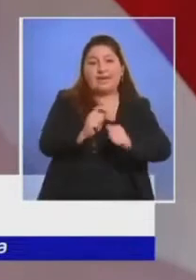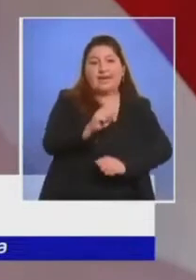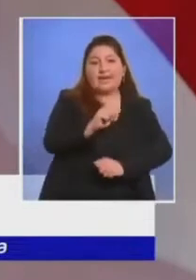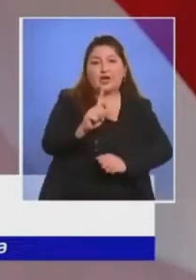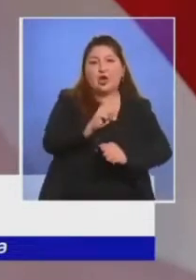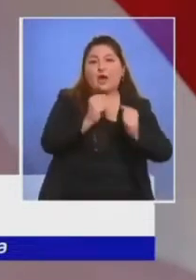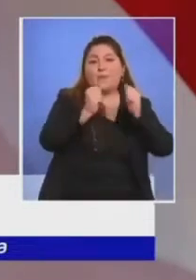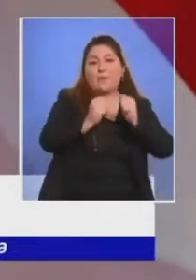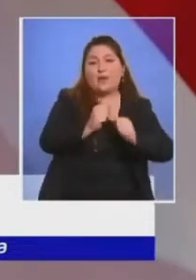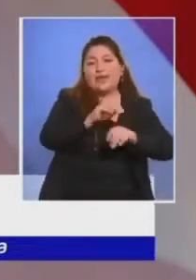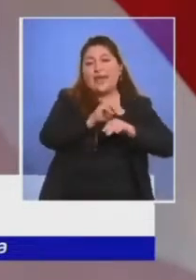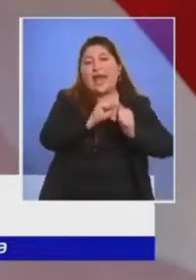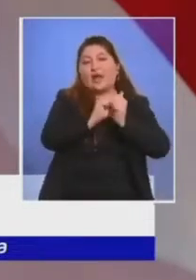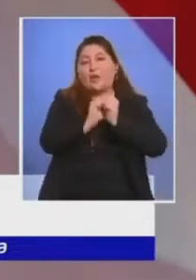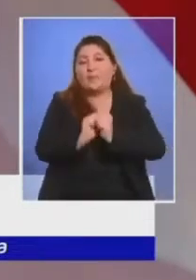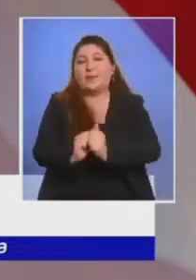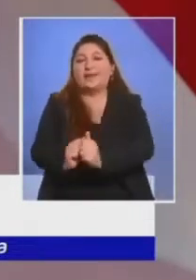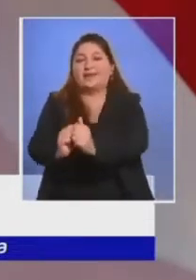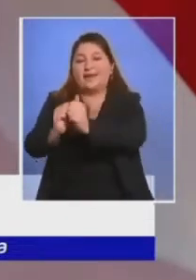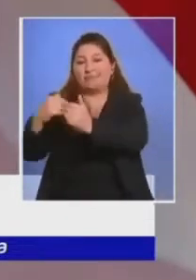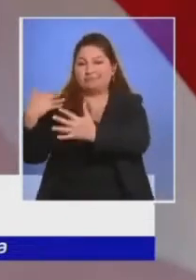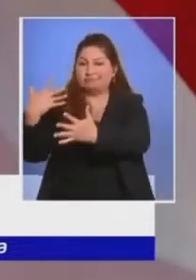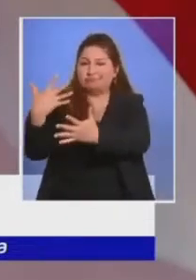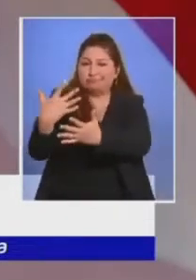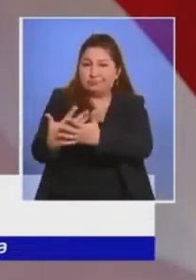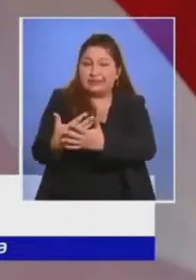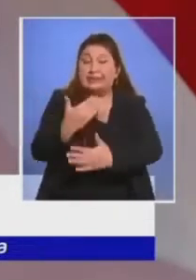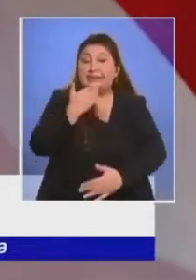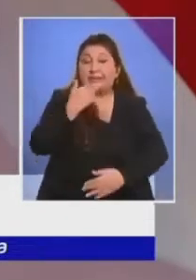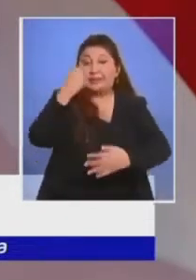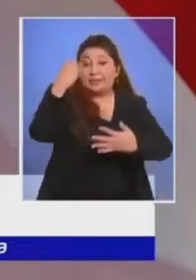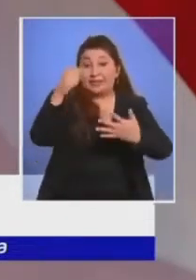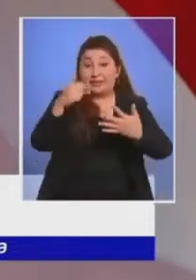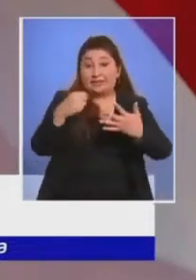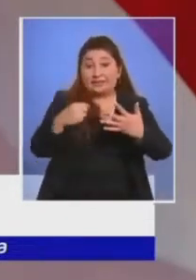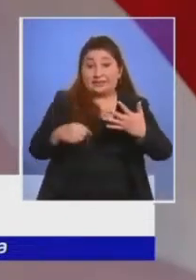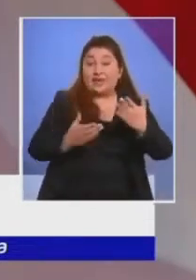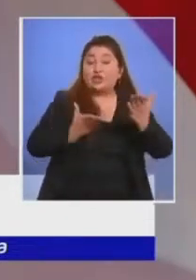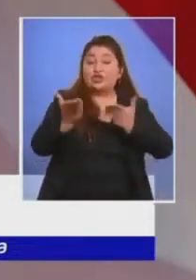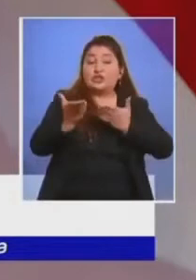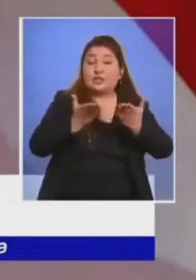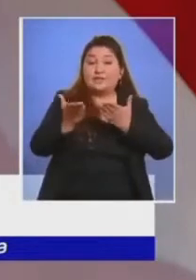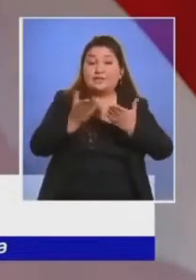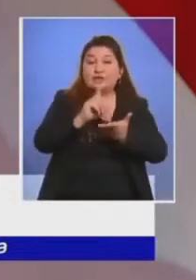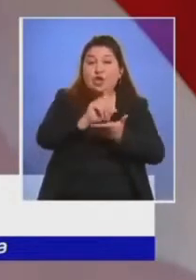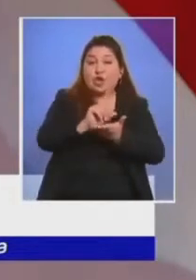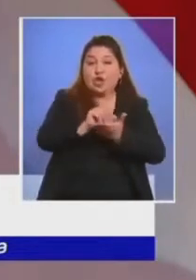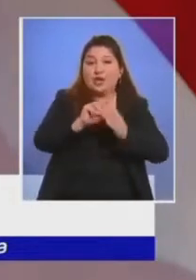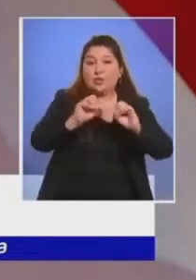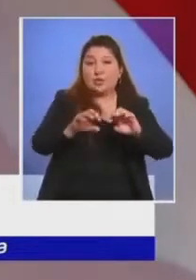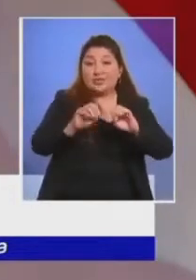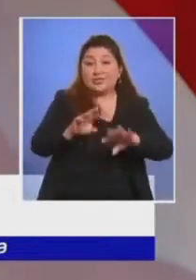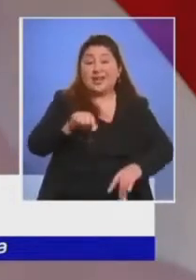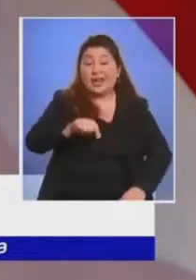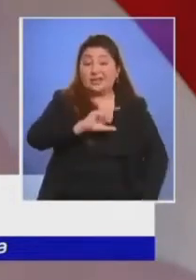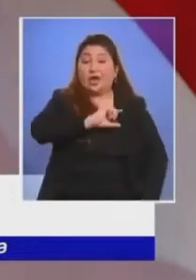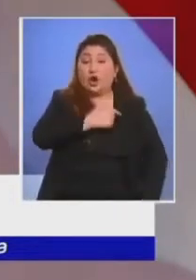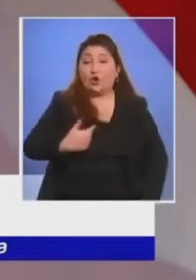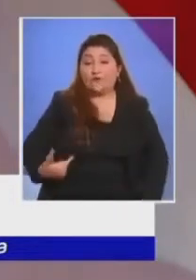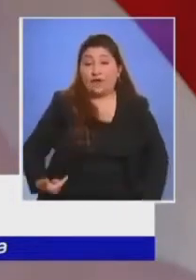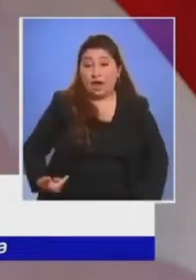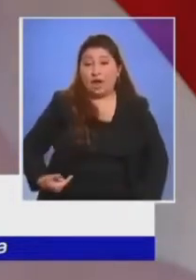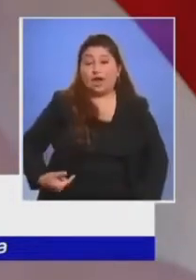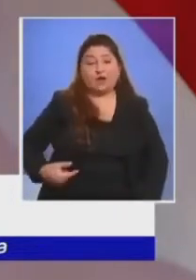trayectorias educativas. Vamos a revisar la implementación de los servicios locales de educación, que este gobierno lo ha hecho mal y tenemos que